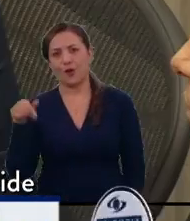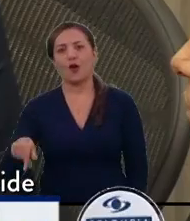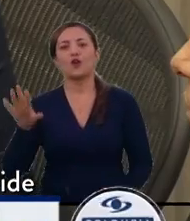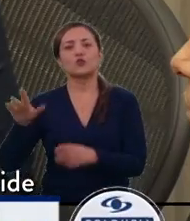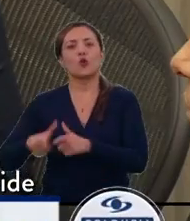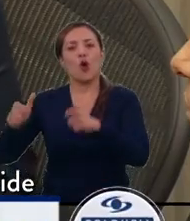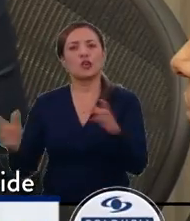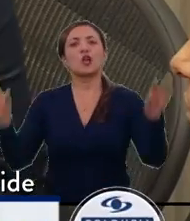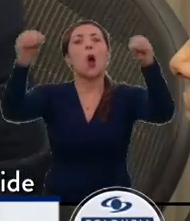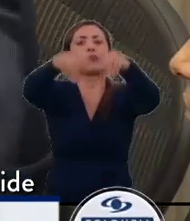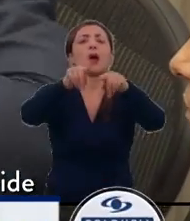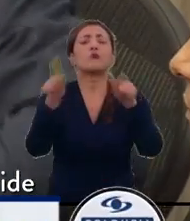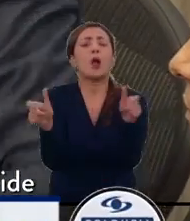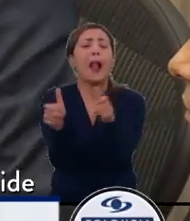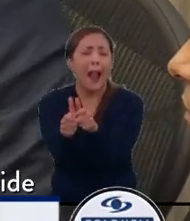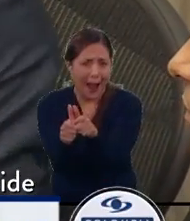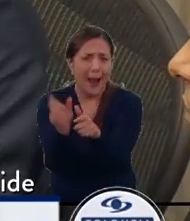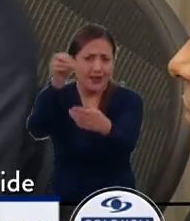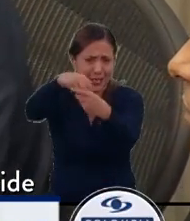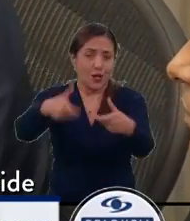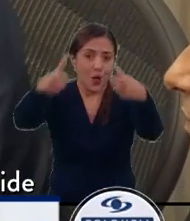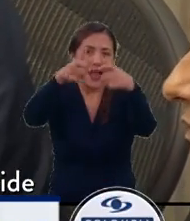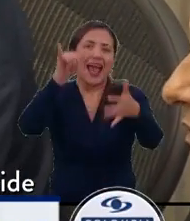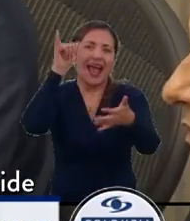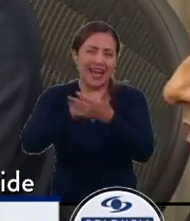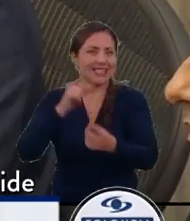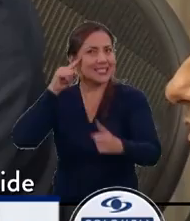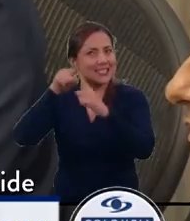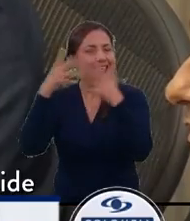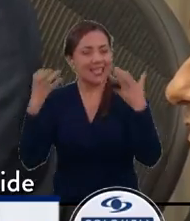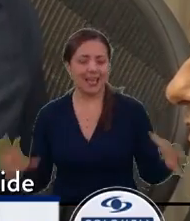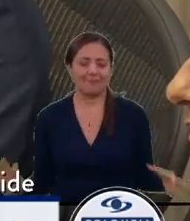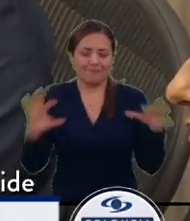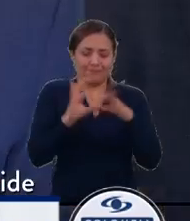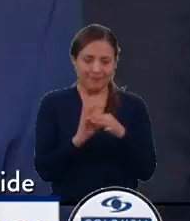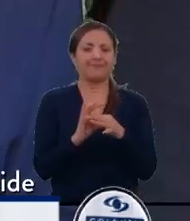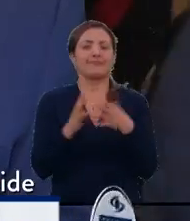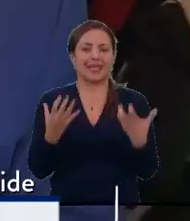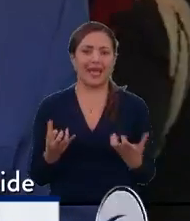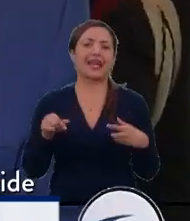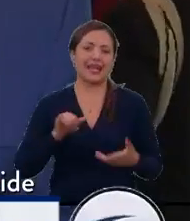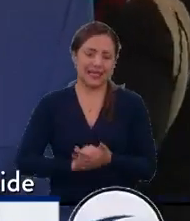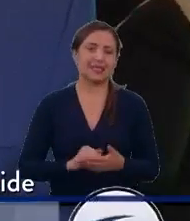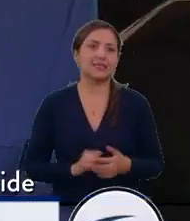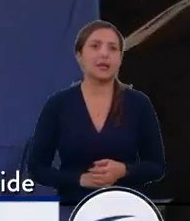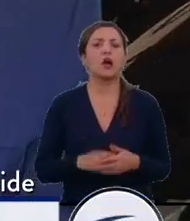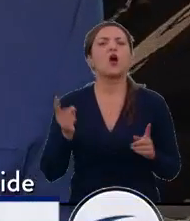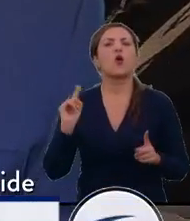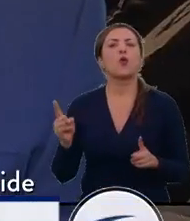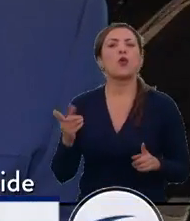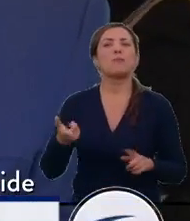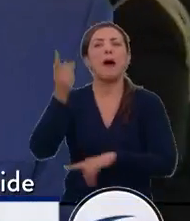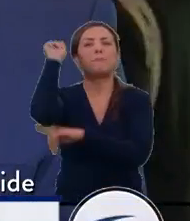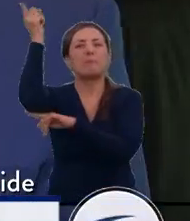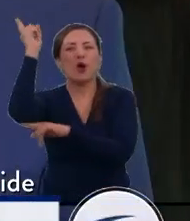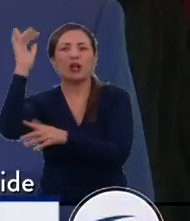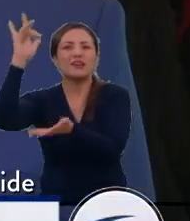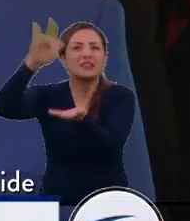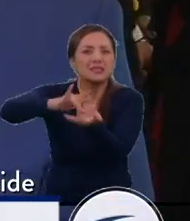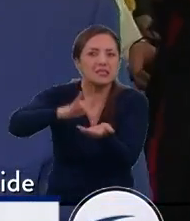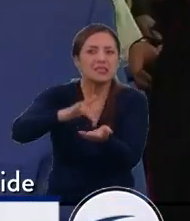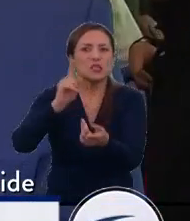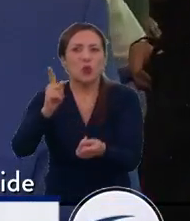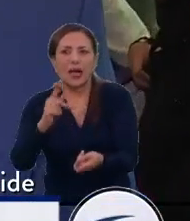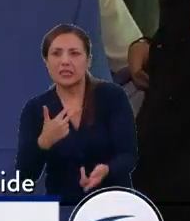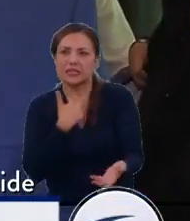más pequeñas del Congreso. Por esa razón, nace la apuesta de aliarse. En virtud que la participación en política es un cuello de botella